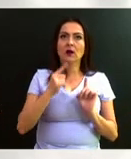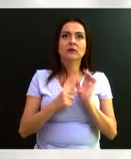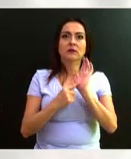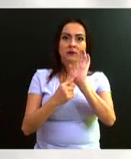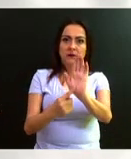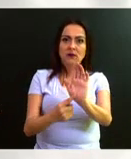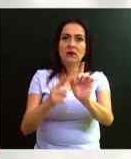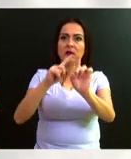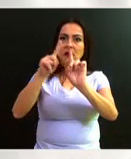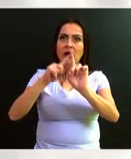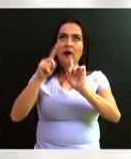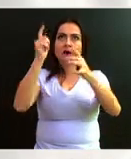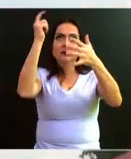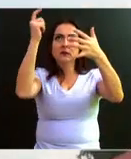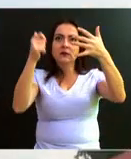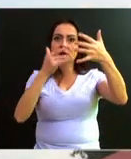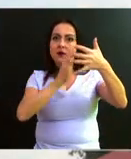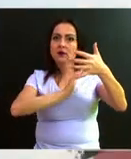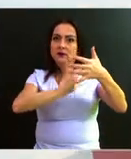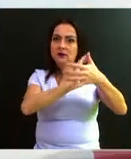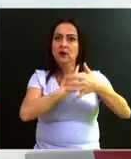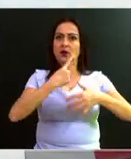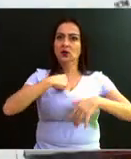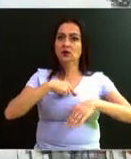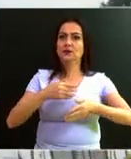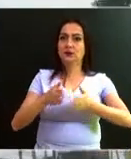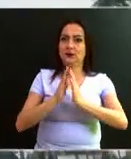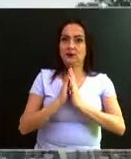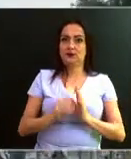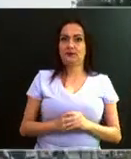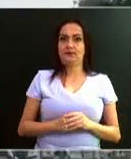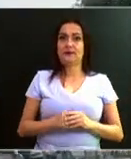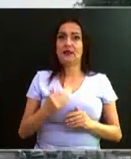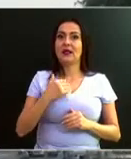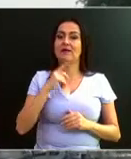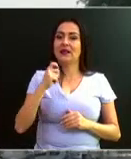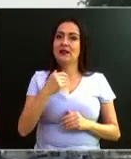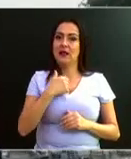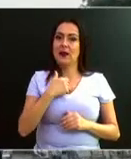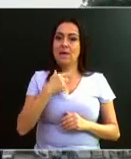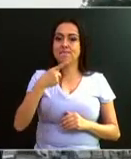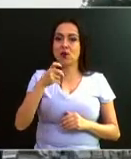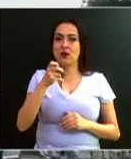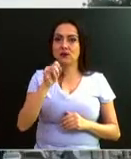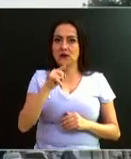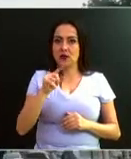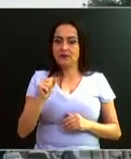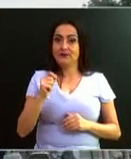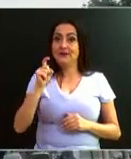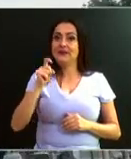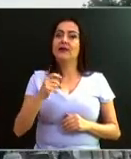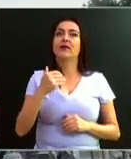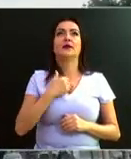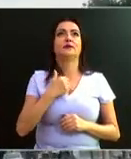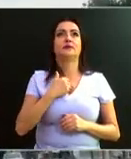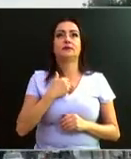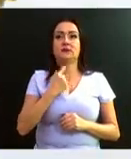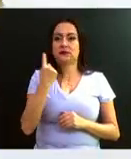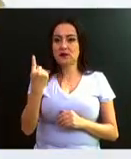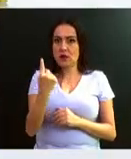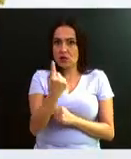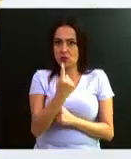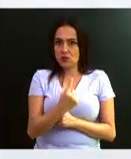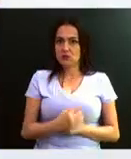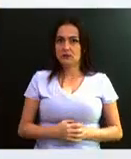de una serie de términos y condiciones en los cuales les solicitamos que tengan que tener pólizas, que tengan que tener cada uno de